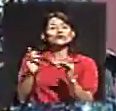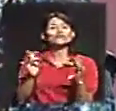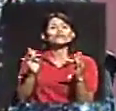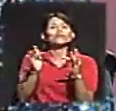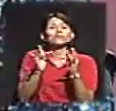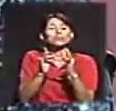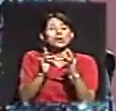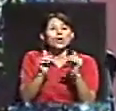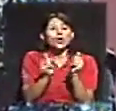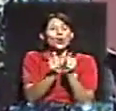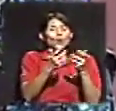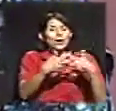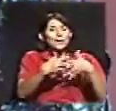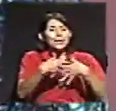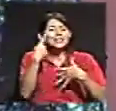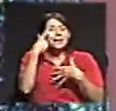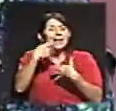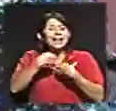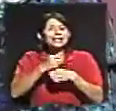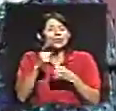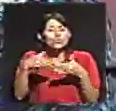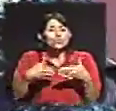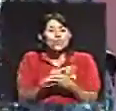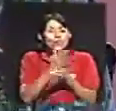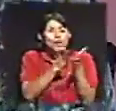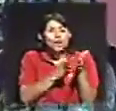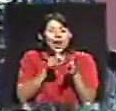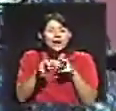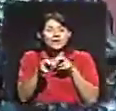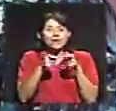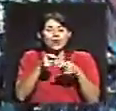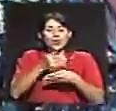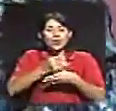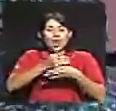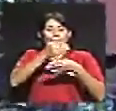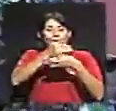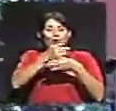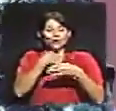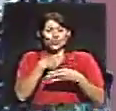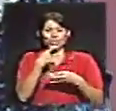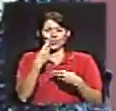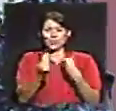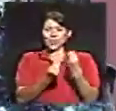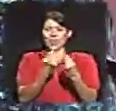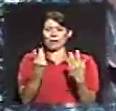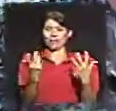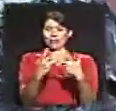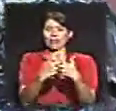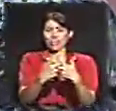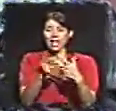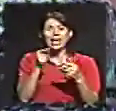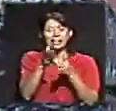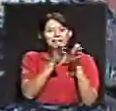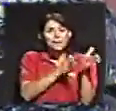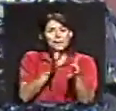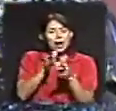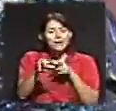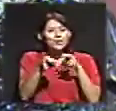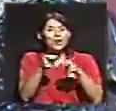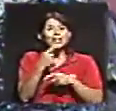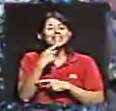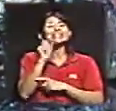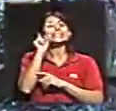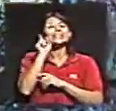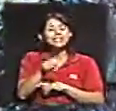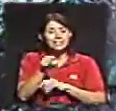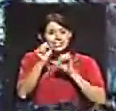mediaron con una empresa para hacer un nuevo plan regulador. Yo digo que es como un vestido a la medida. En ese plan regulador decían que sí se podía explotar Isla